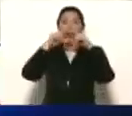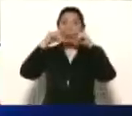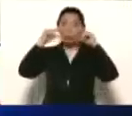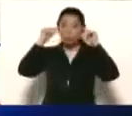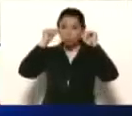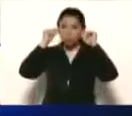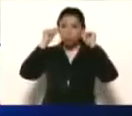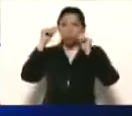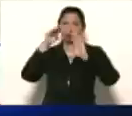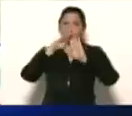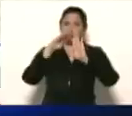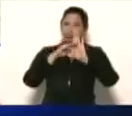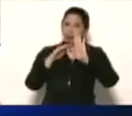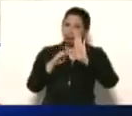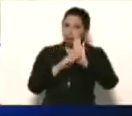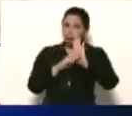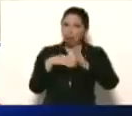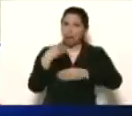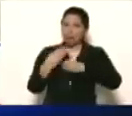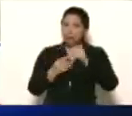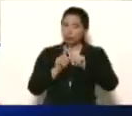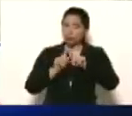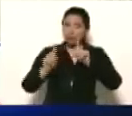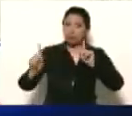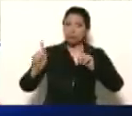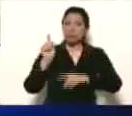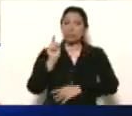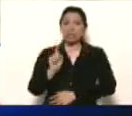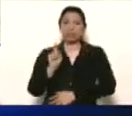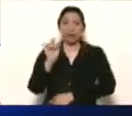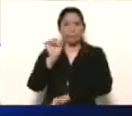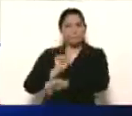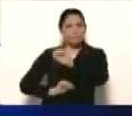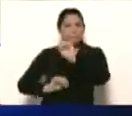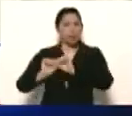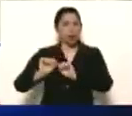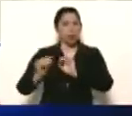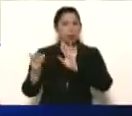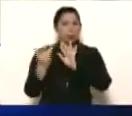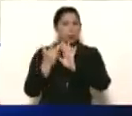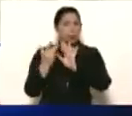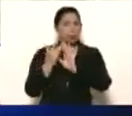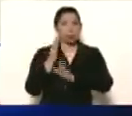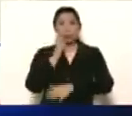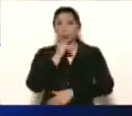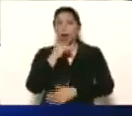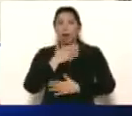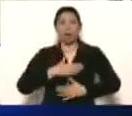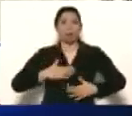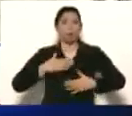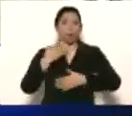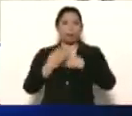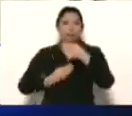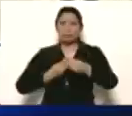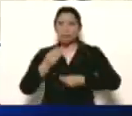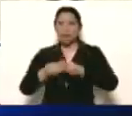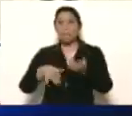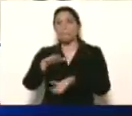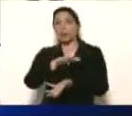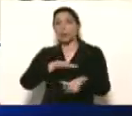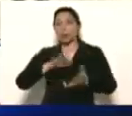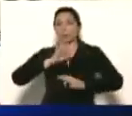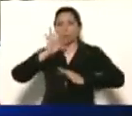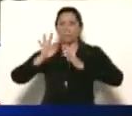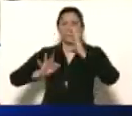estableciendo la distancia necesaria para evitar un contacto inadecuado que generará algún riesgo de